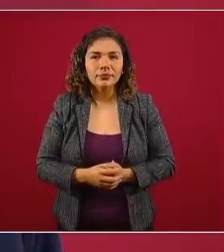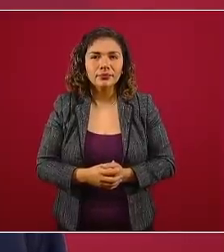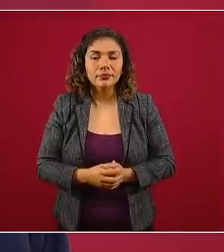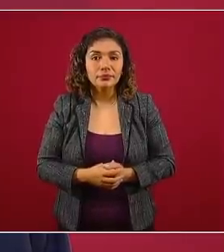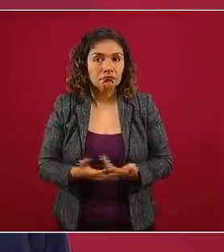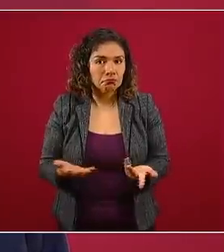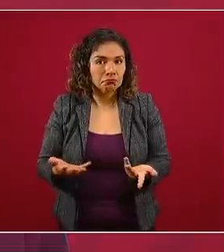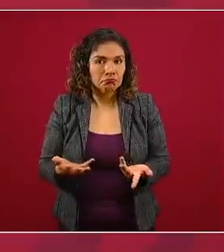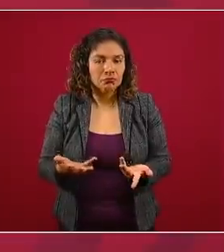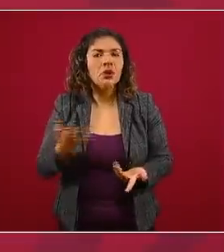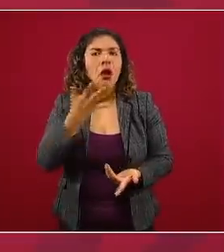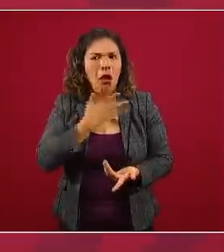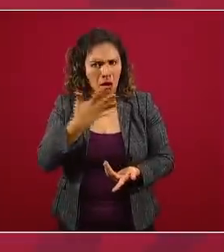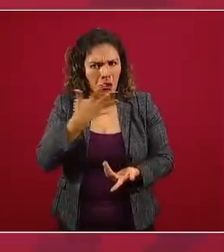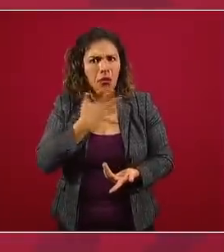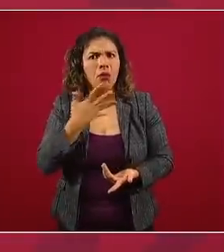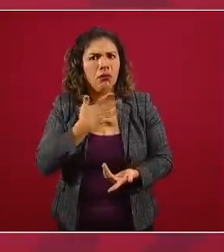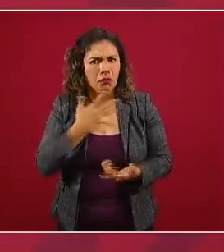y ahí